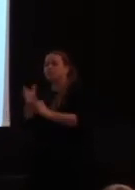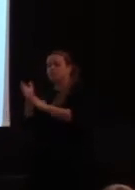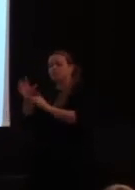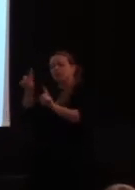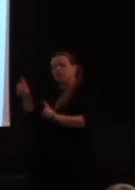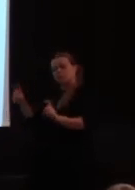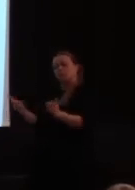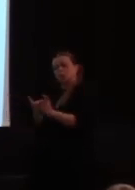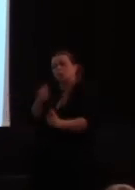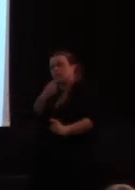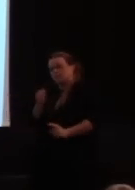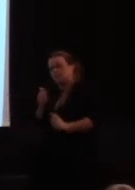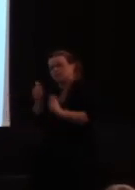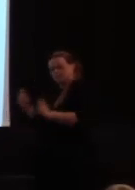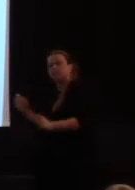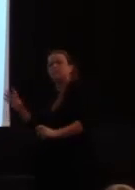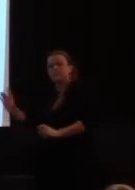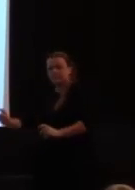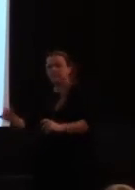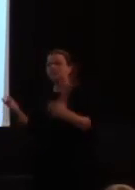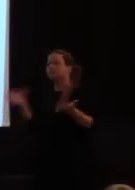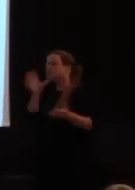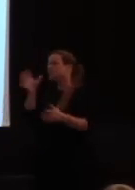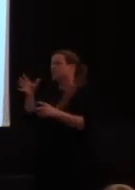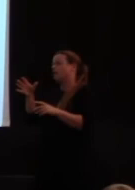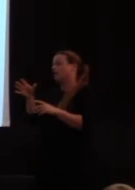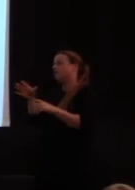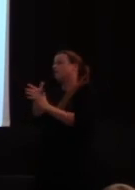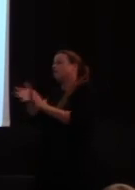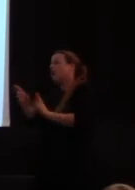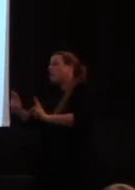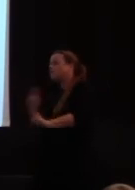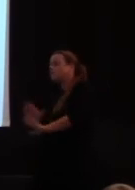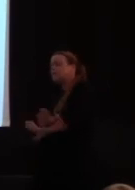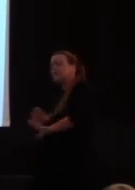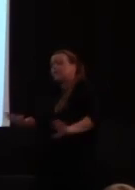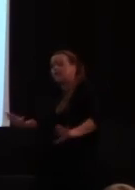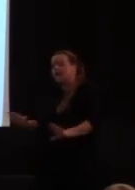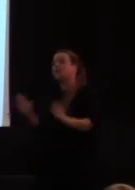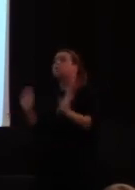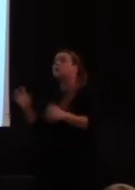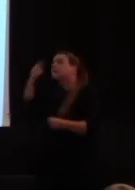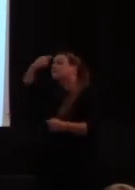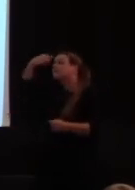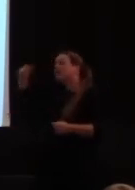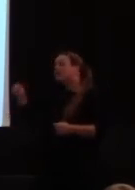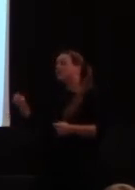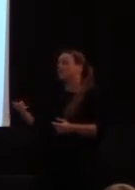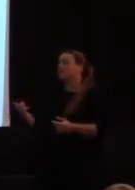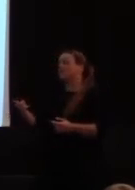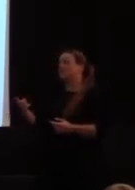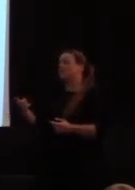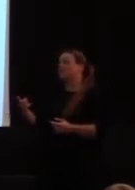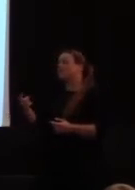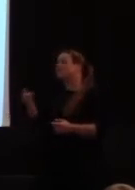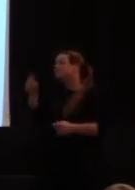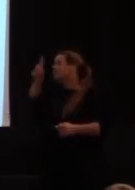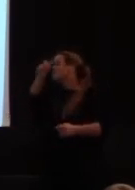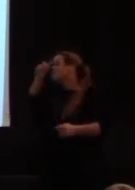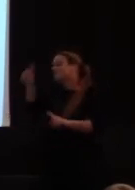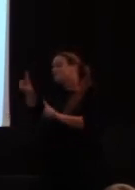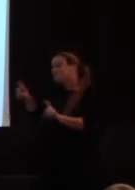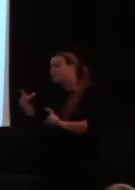esta, fácil, porque decimos, bueno, que conteste, ya está. Pero nosotros sabemos que no tenemos la certeza de que está